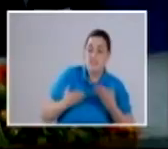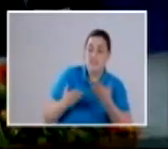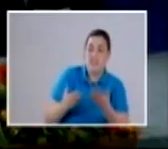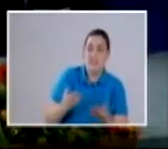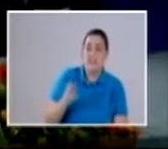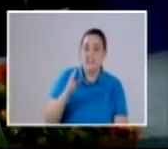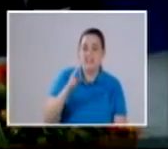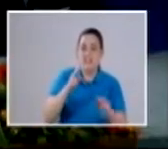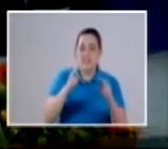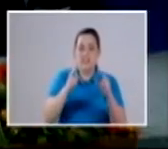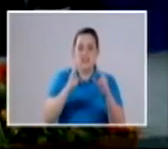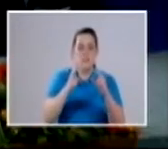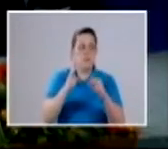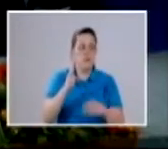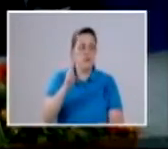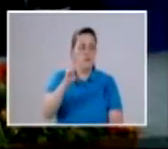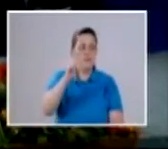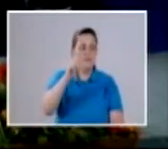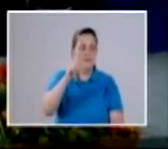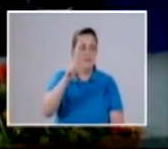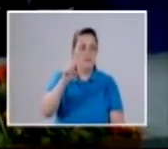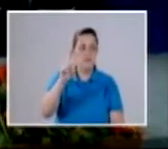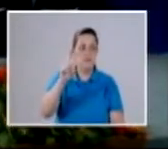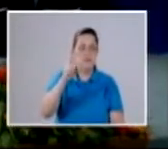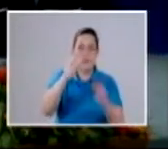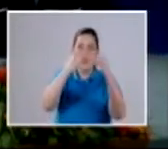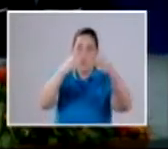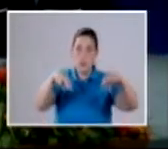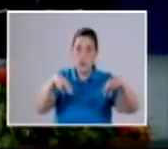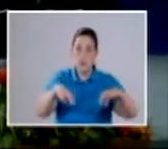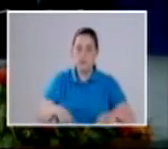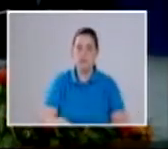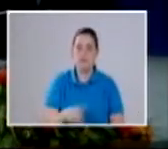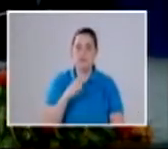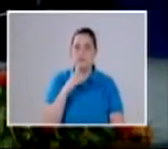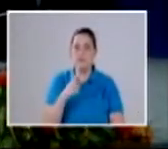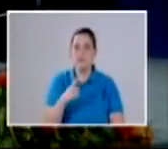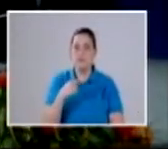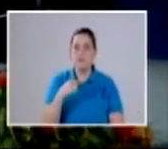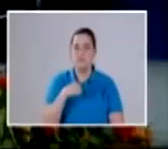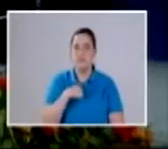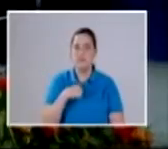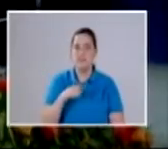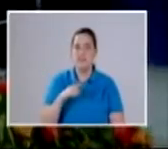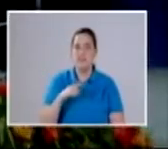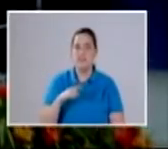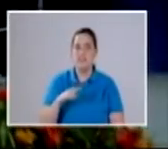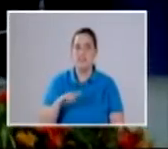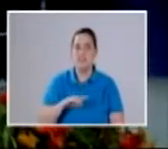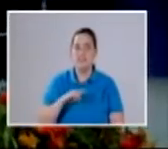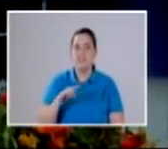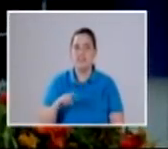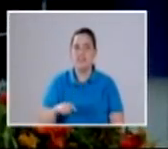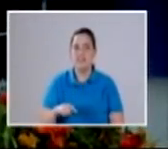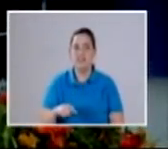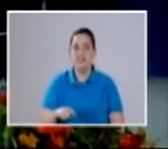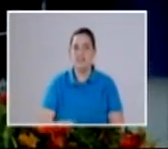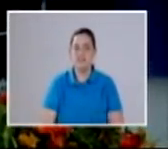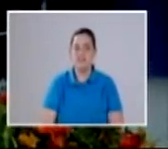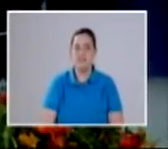de tu tocino. Ah, sí, le dijo, pero vos estás involucrada. Yo estoy comprometido, le